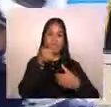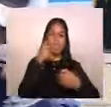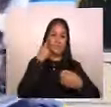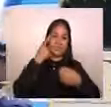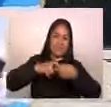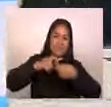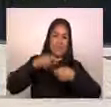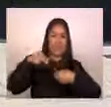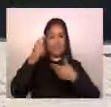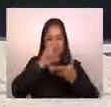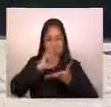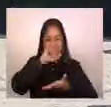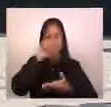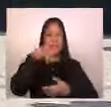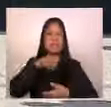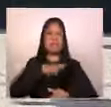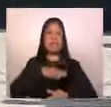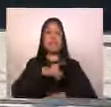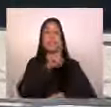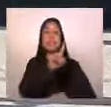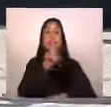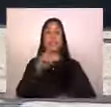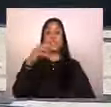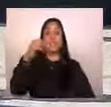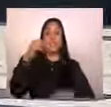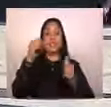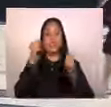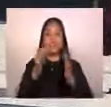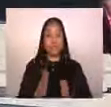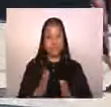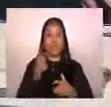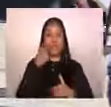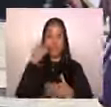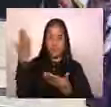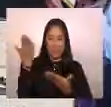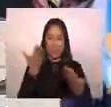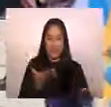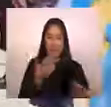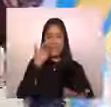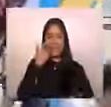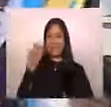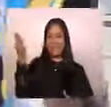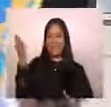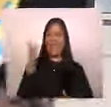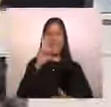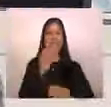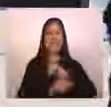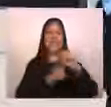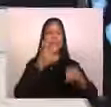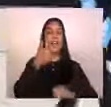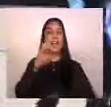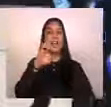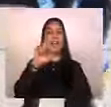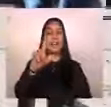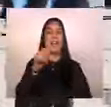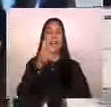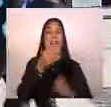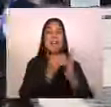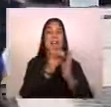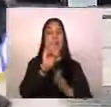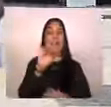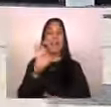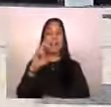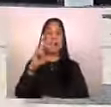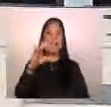este año cuenta con 110 integrantes. Damos la bienvenida al Rafael Akeche en su